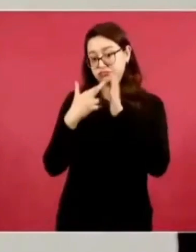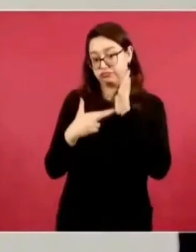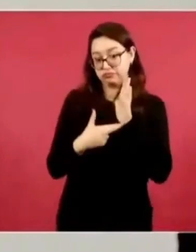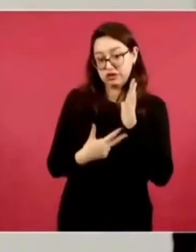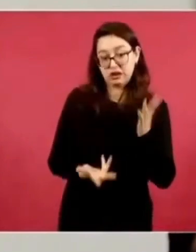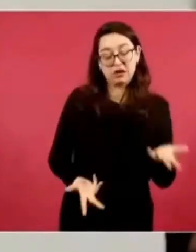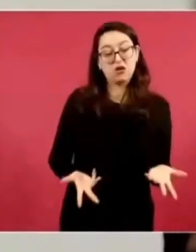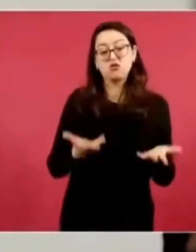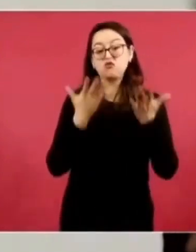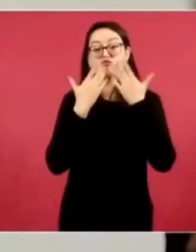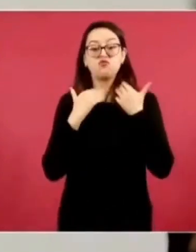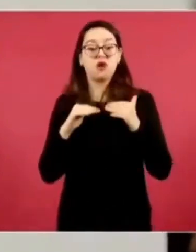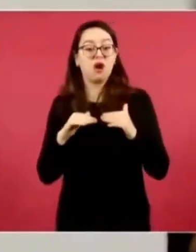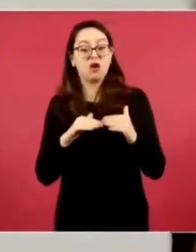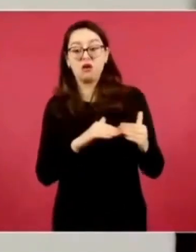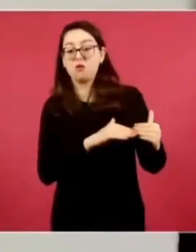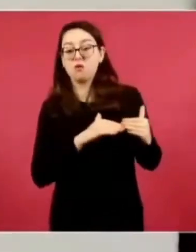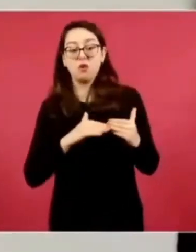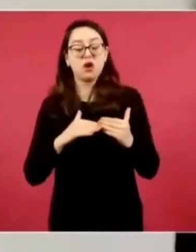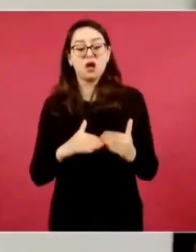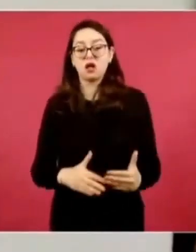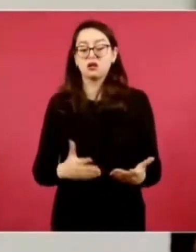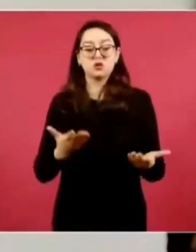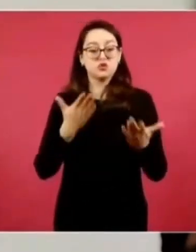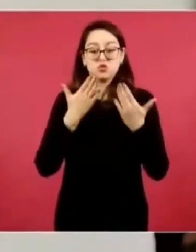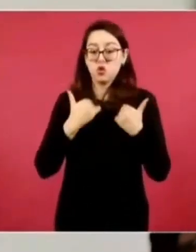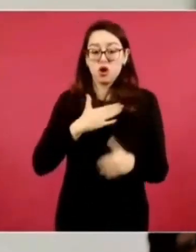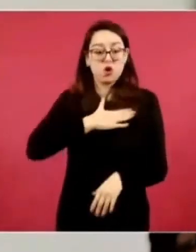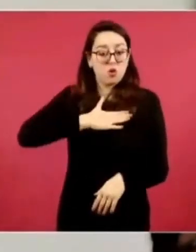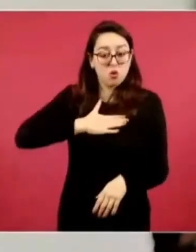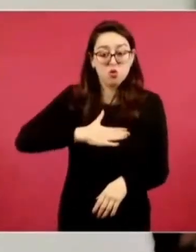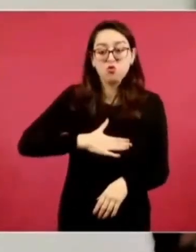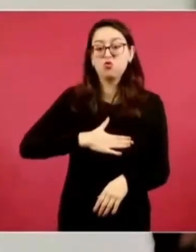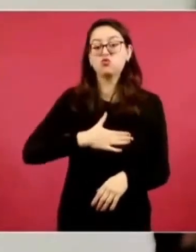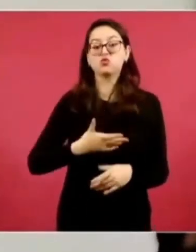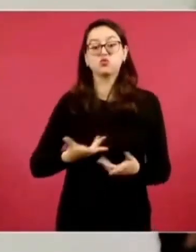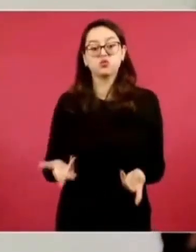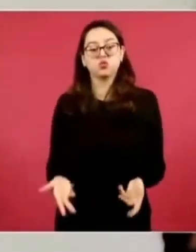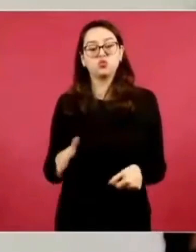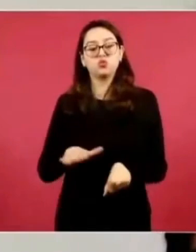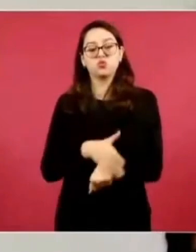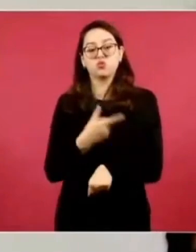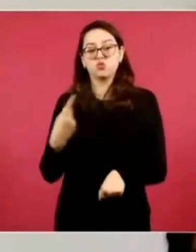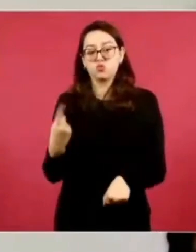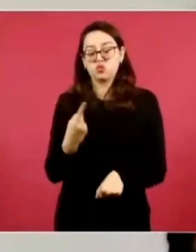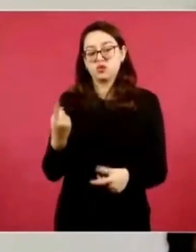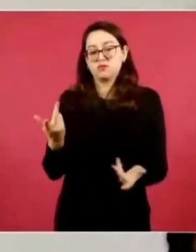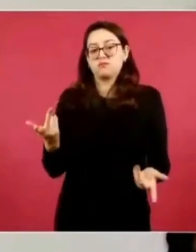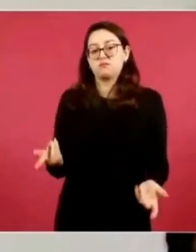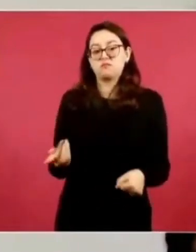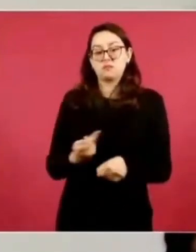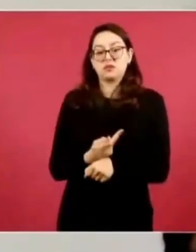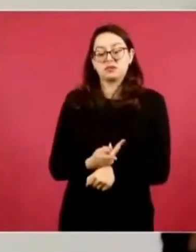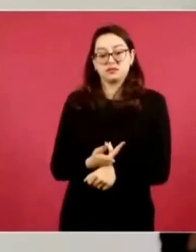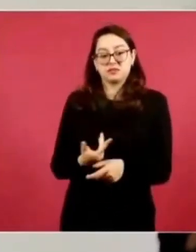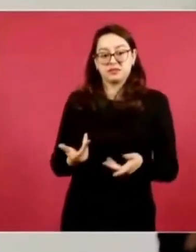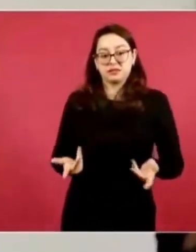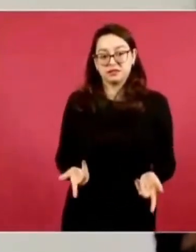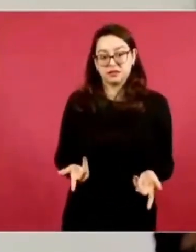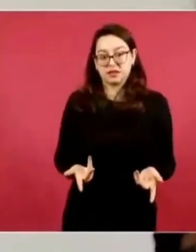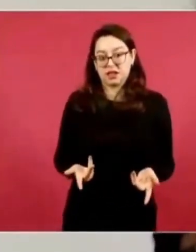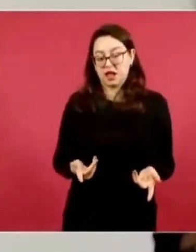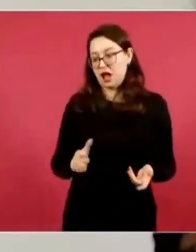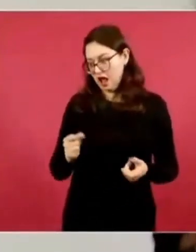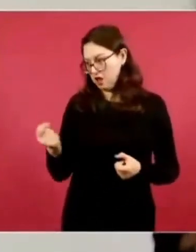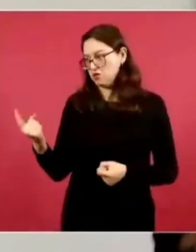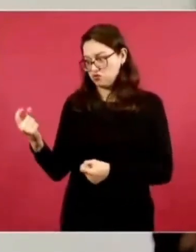hay igualdad, no hay piso parejo. ¿Por qué? Porque si esto pasa con los corporativos, no pasa nada. La